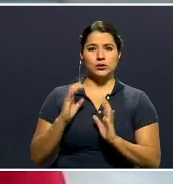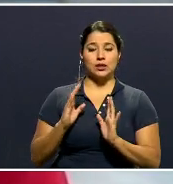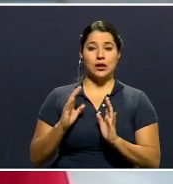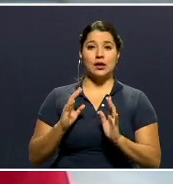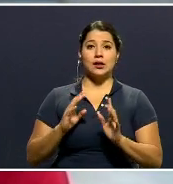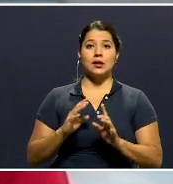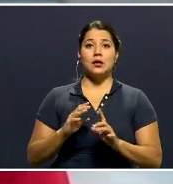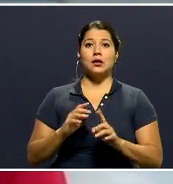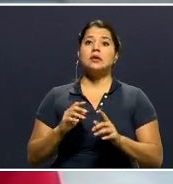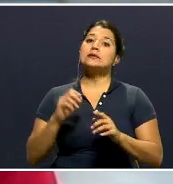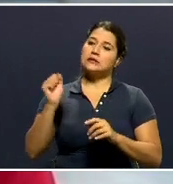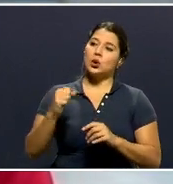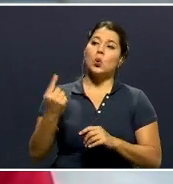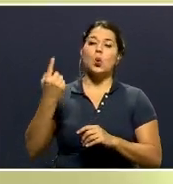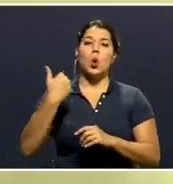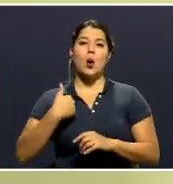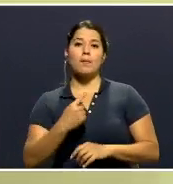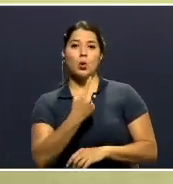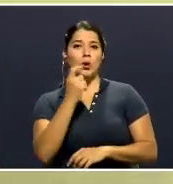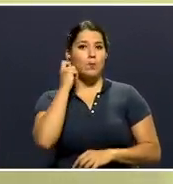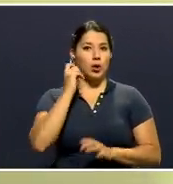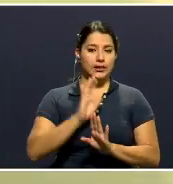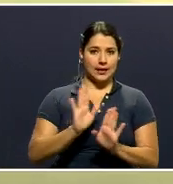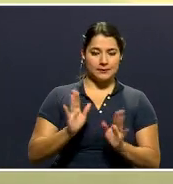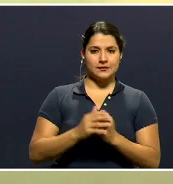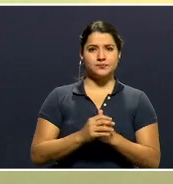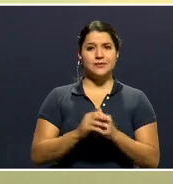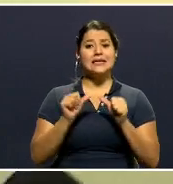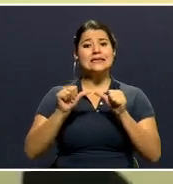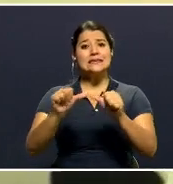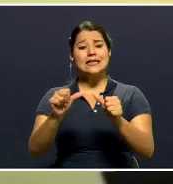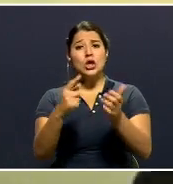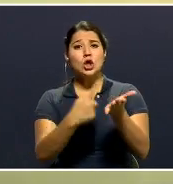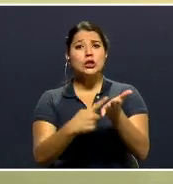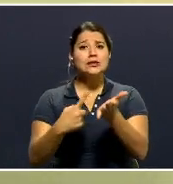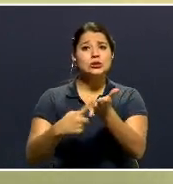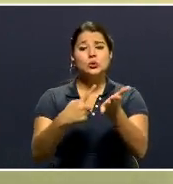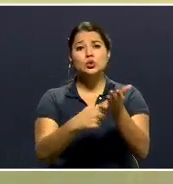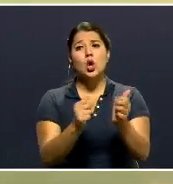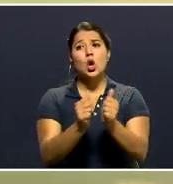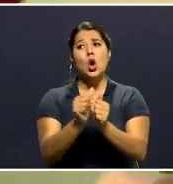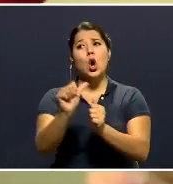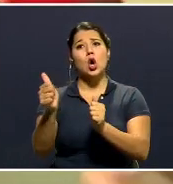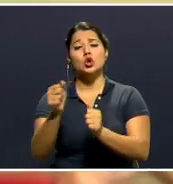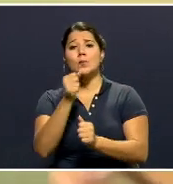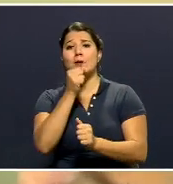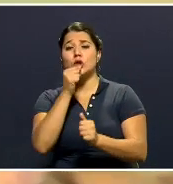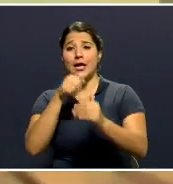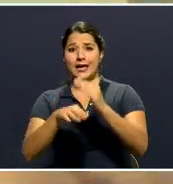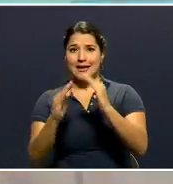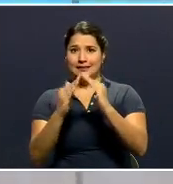variable de género de un hombre y una mujer. La discusión continuó con otros periodistas de Casa Presidencial.